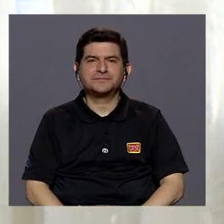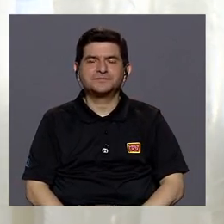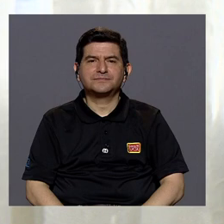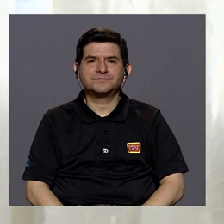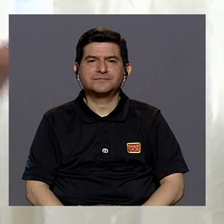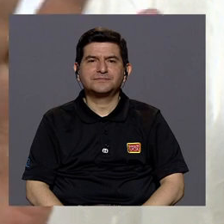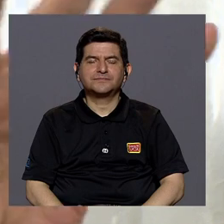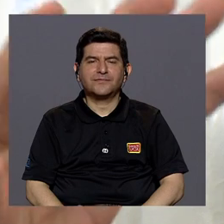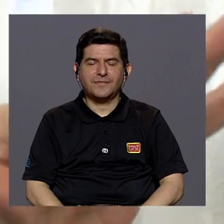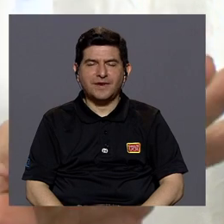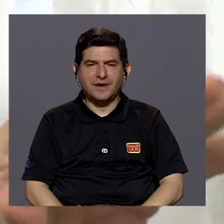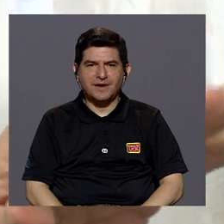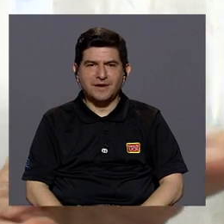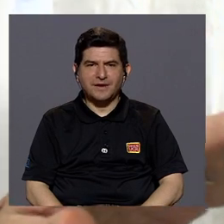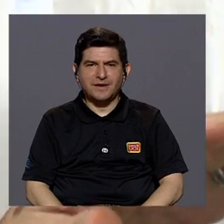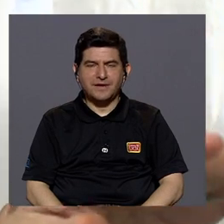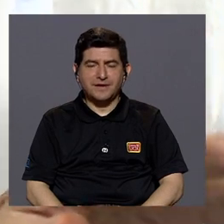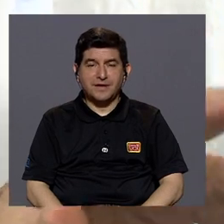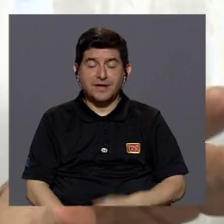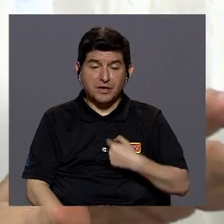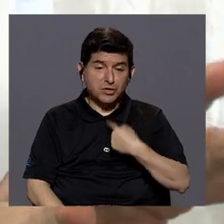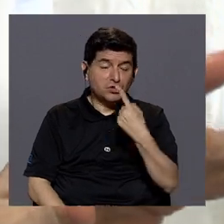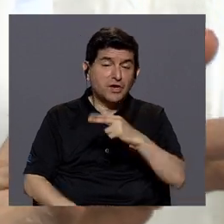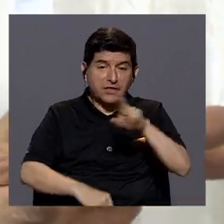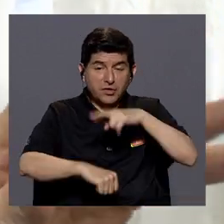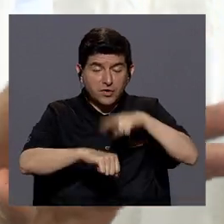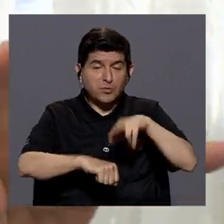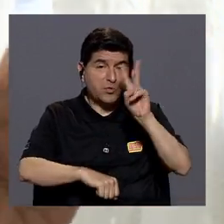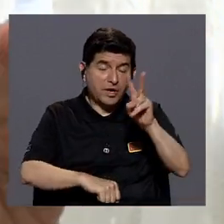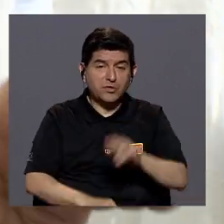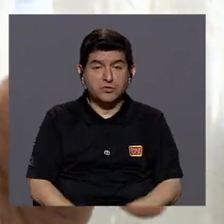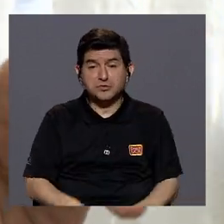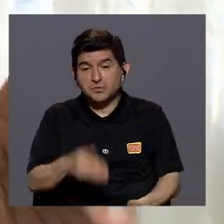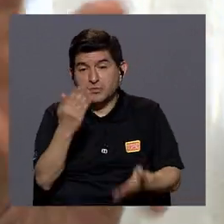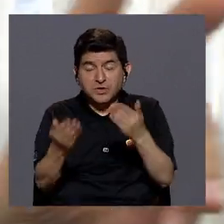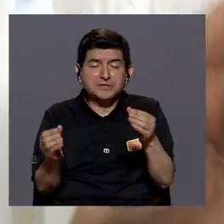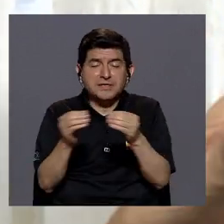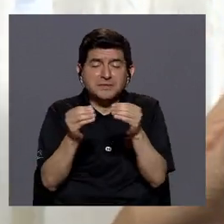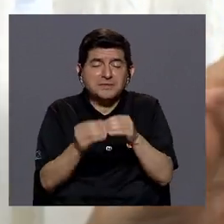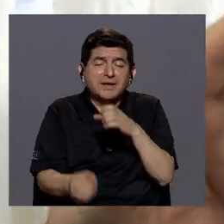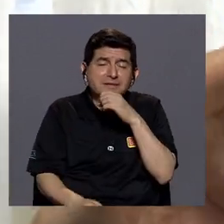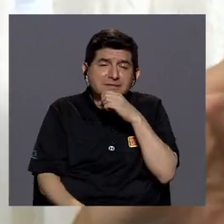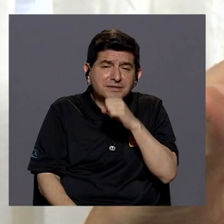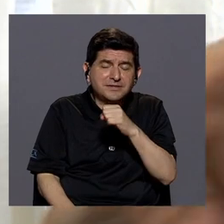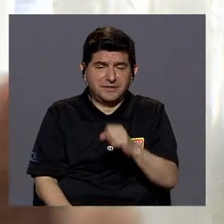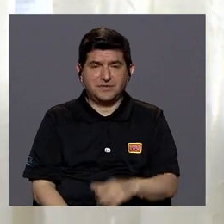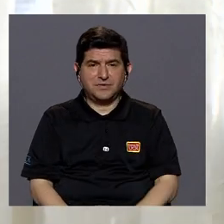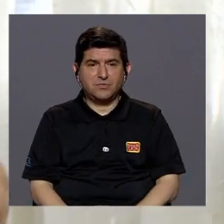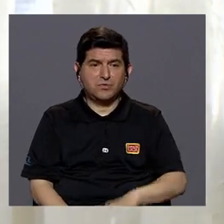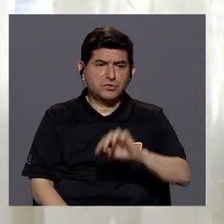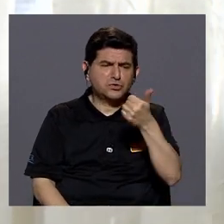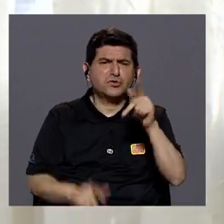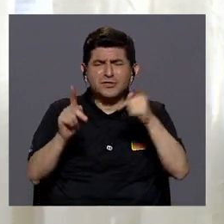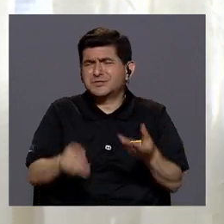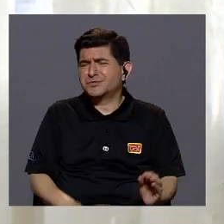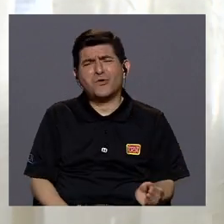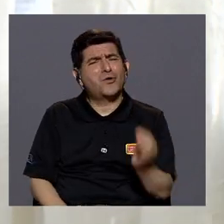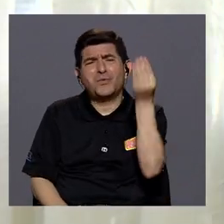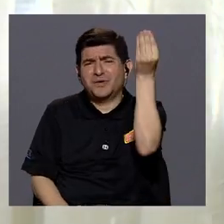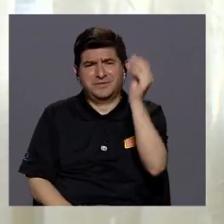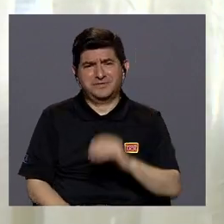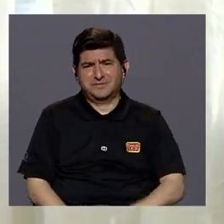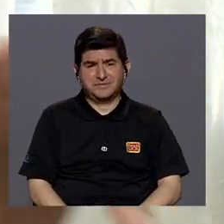Don Miguel. Pero además, bueno, te digo de la República esos dos porque son los más antiguos, porque lo más son gente muy joven.